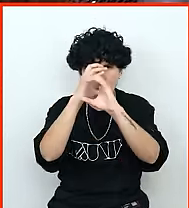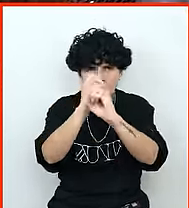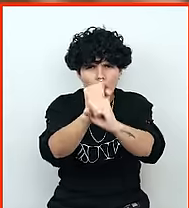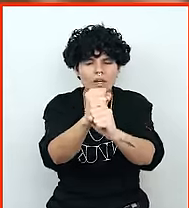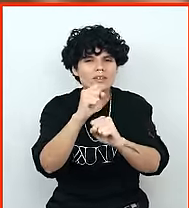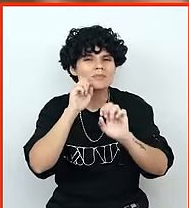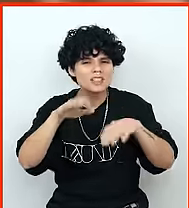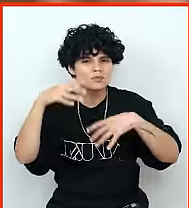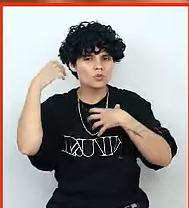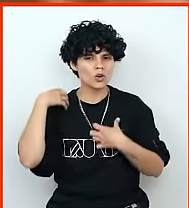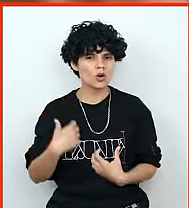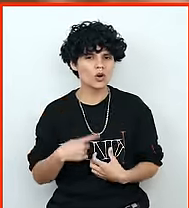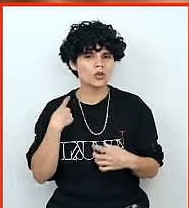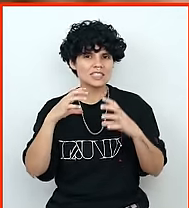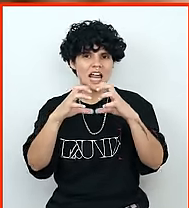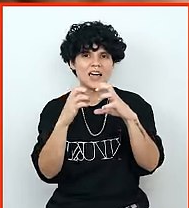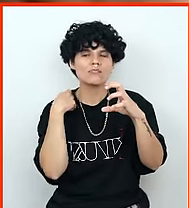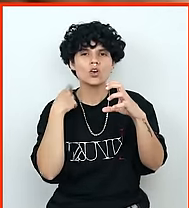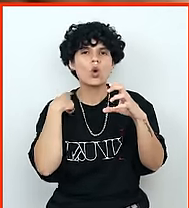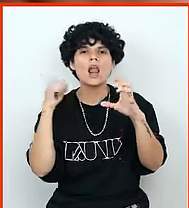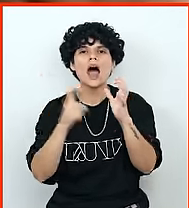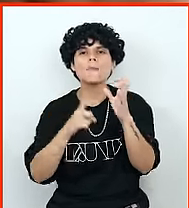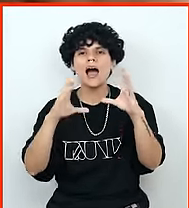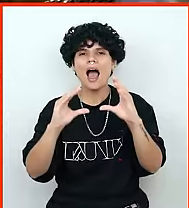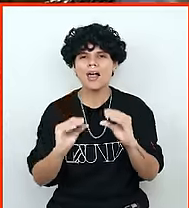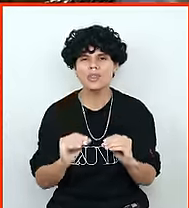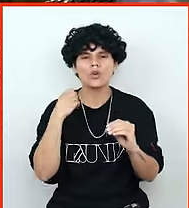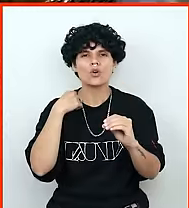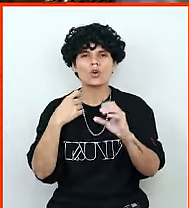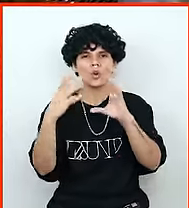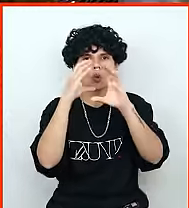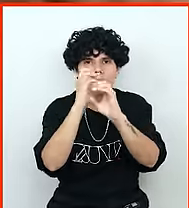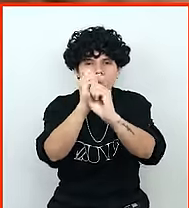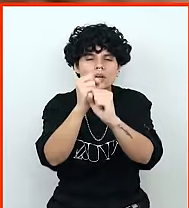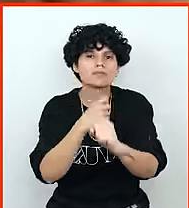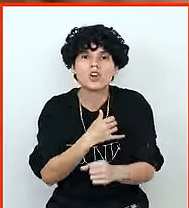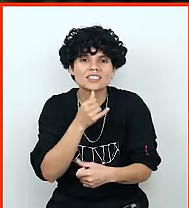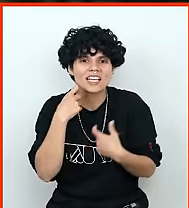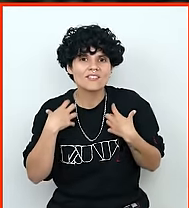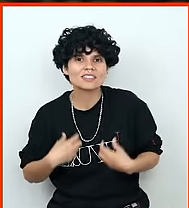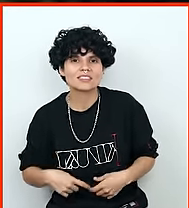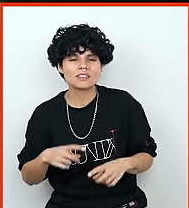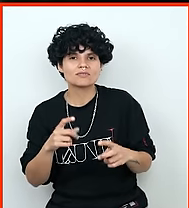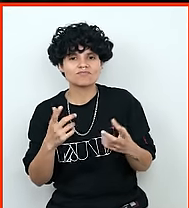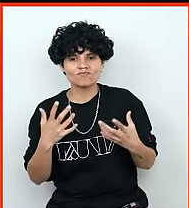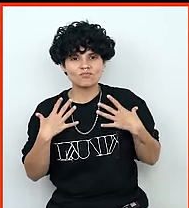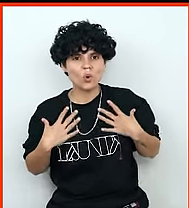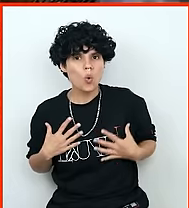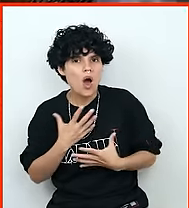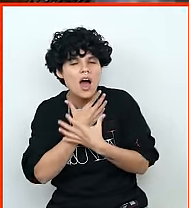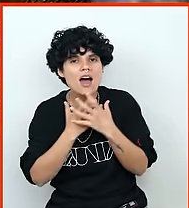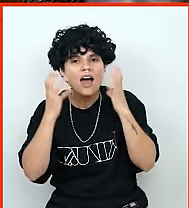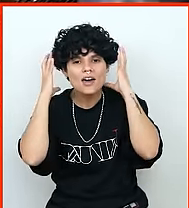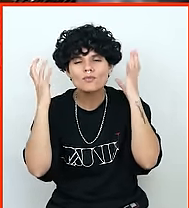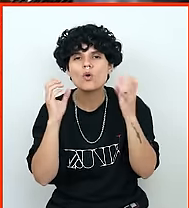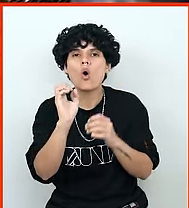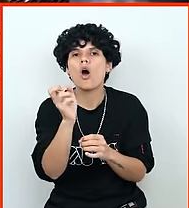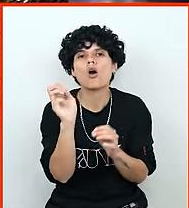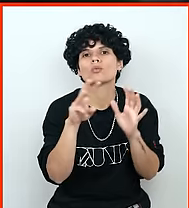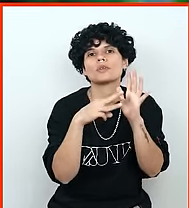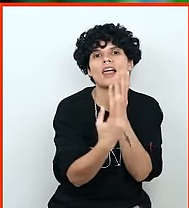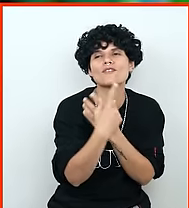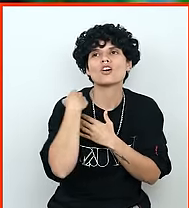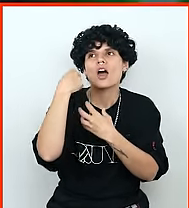si realmente estamos viendo la luz o es nuestro cerebro que se está apagando y puede ser una respuesta... Pero podría hacer una canción, ¿no? Podría. Podría ser en